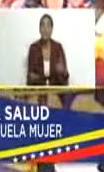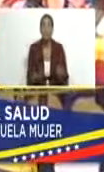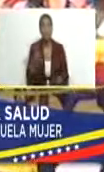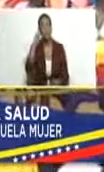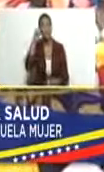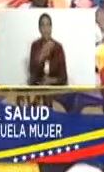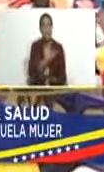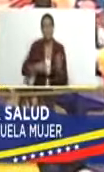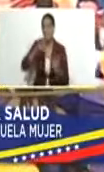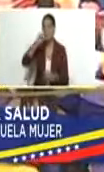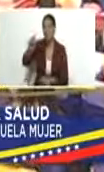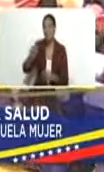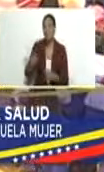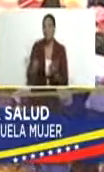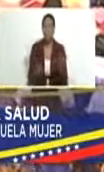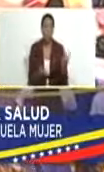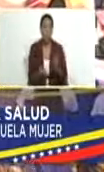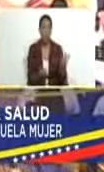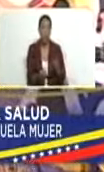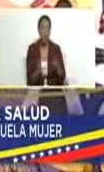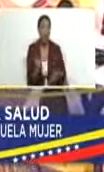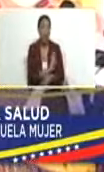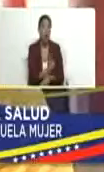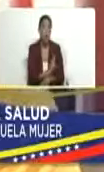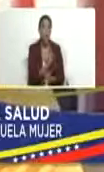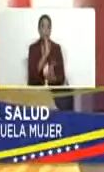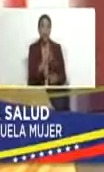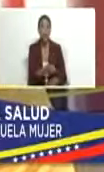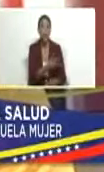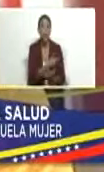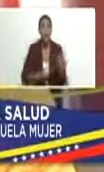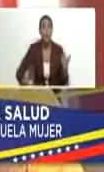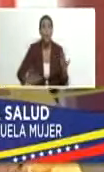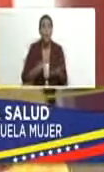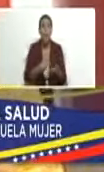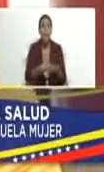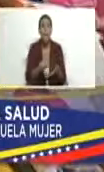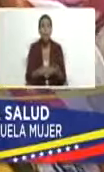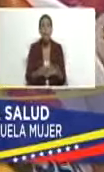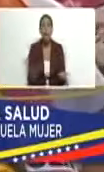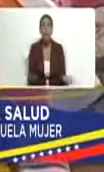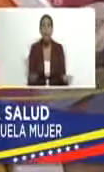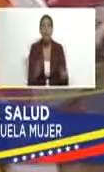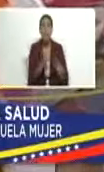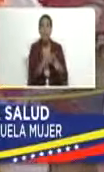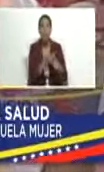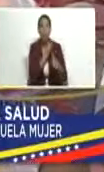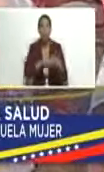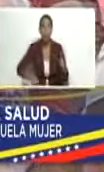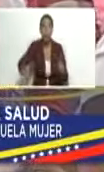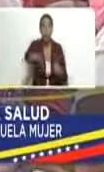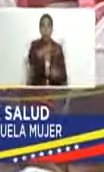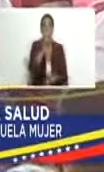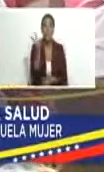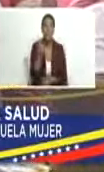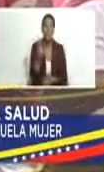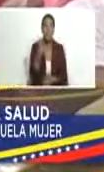a, entre Magali y yo, rápidamente, presidente, decirle que este vértice se ha desplegado por todo el